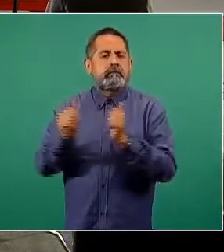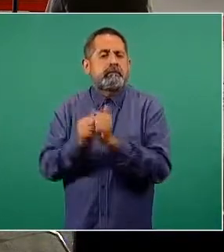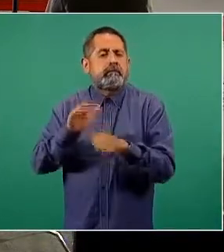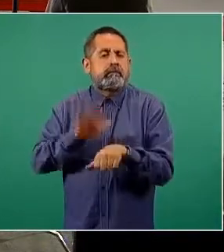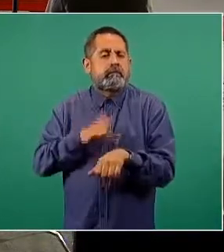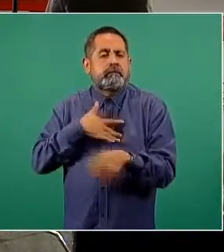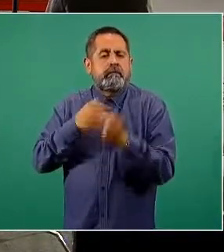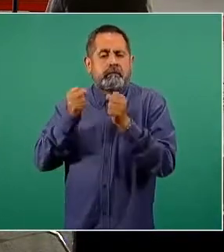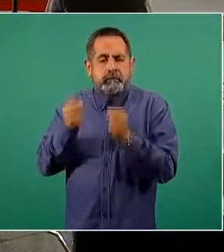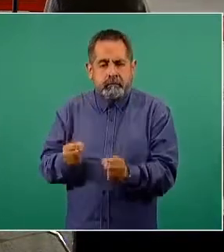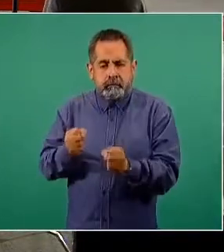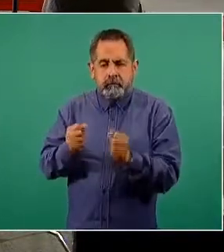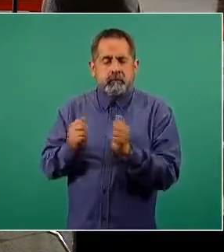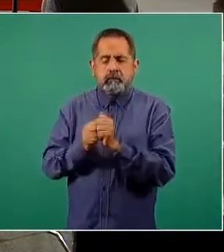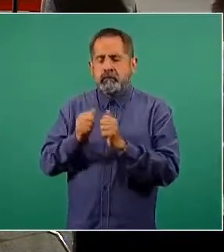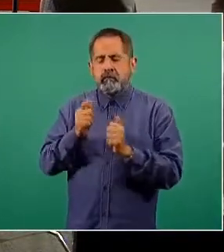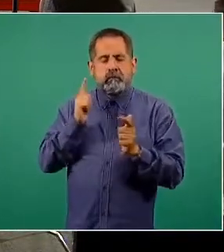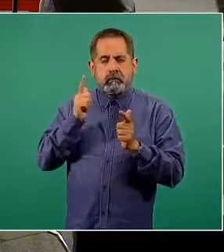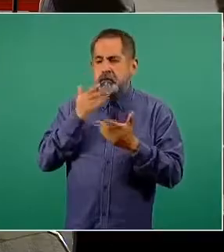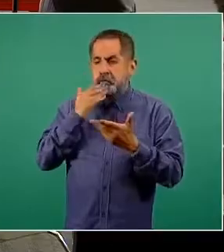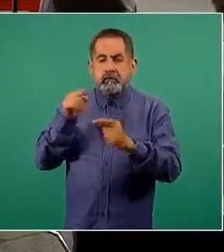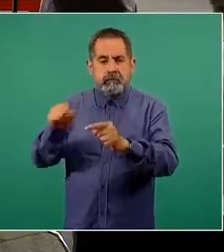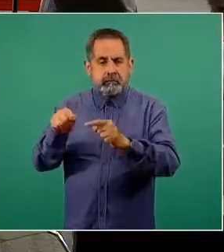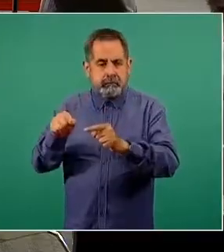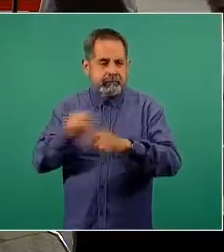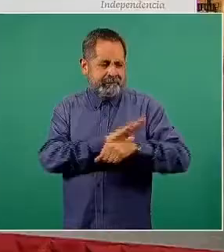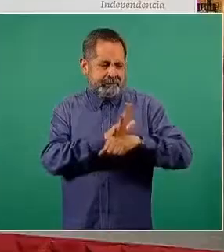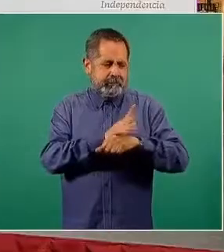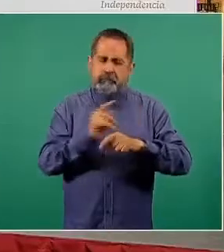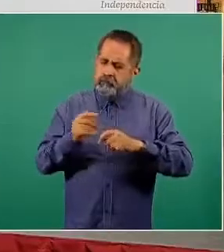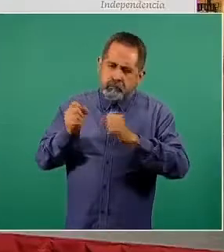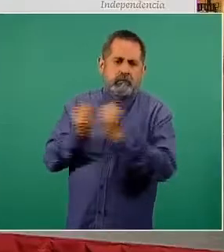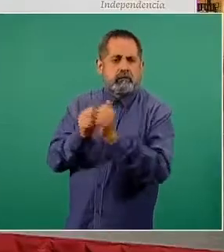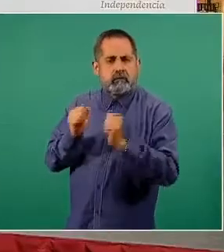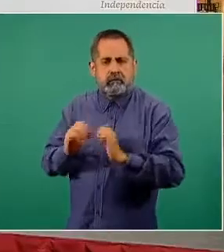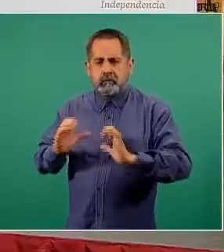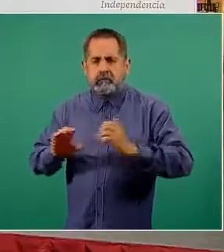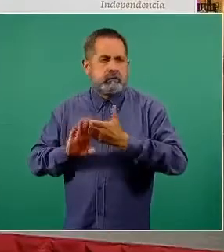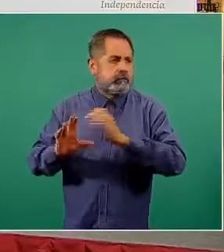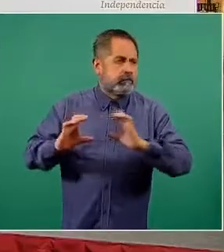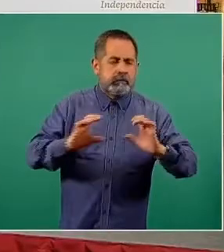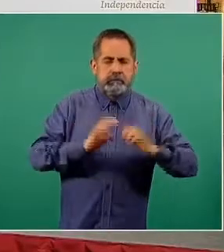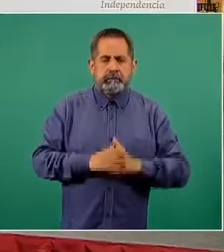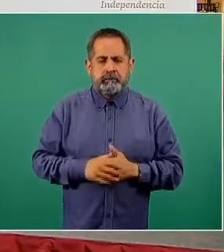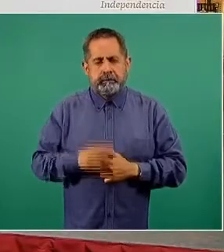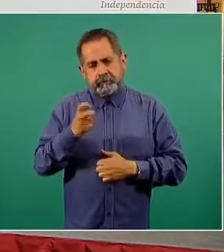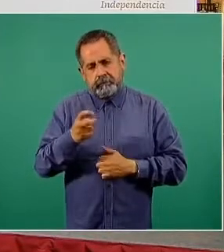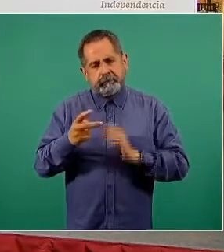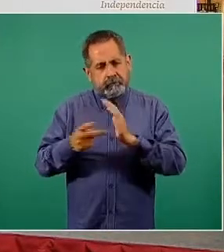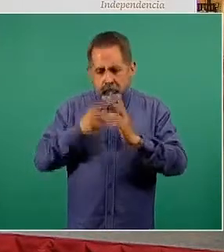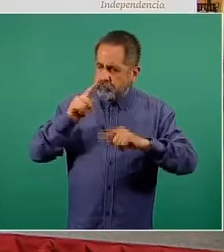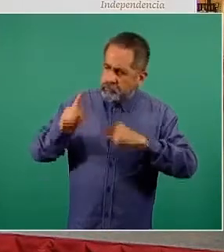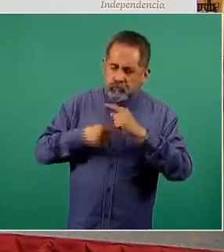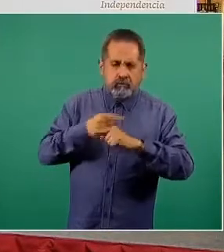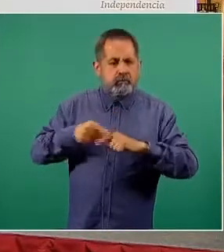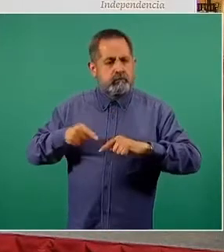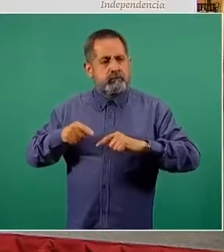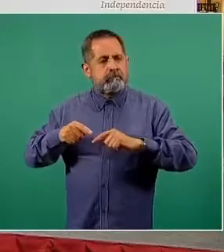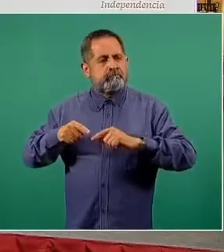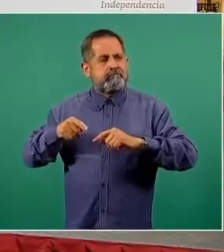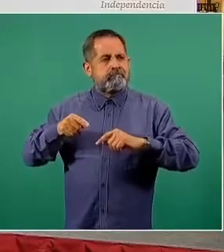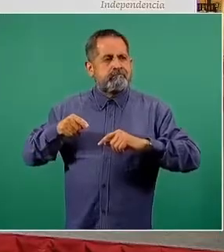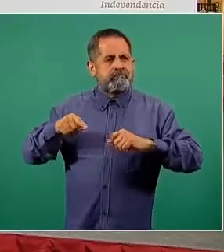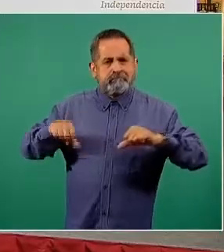durante la pandemia, ¿no? Entonces, esto nos da la oportunidad de poder retomar ciertas actividades o tomar